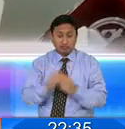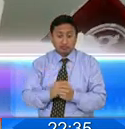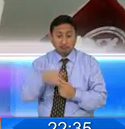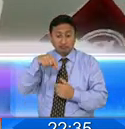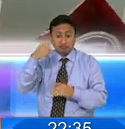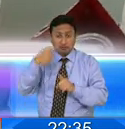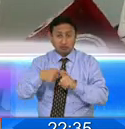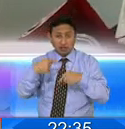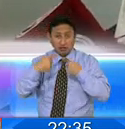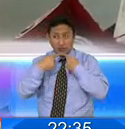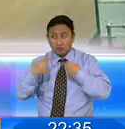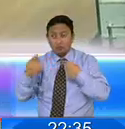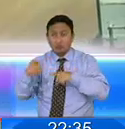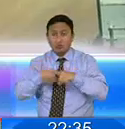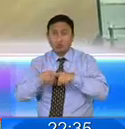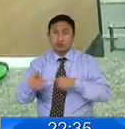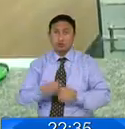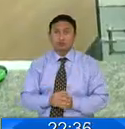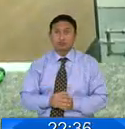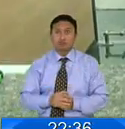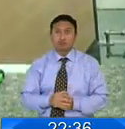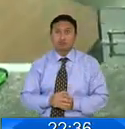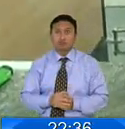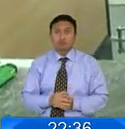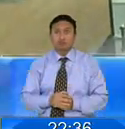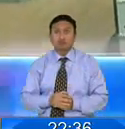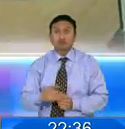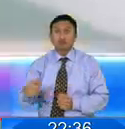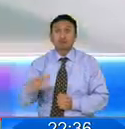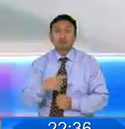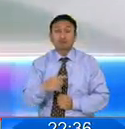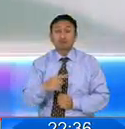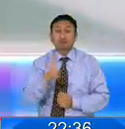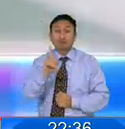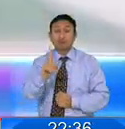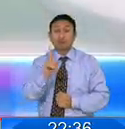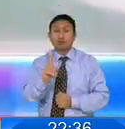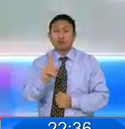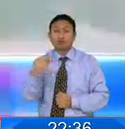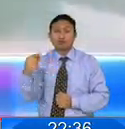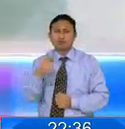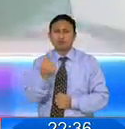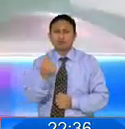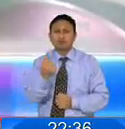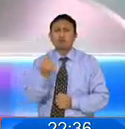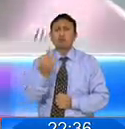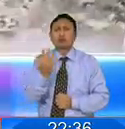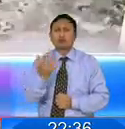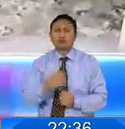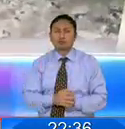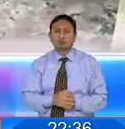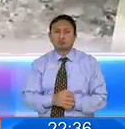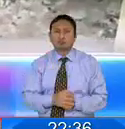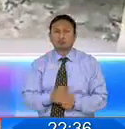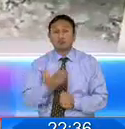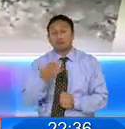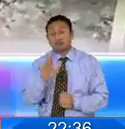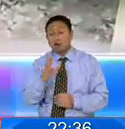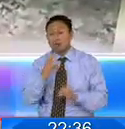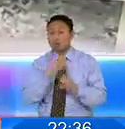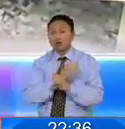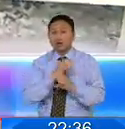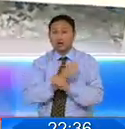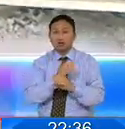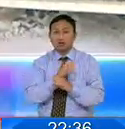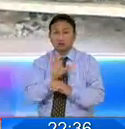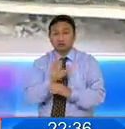mes convocaremos ya el concurso. Y una de las cosas que está en la mira es cuánto costará este proceso. Los valores calculados por